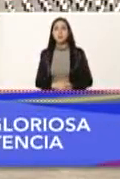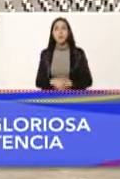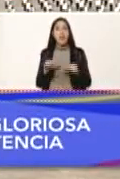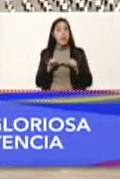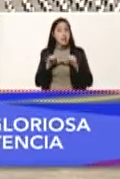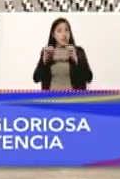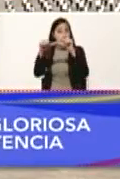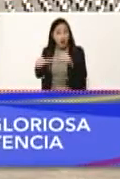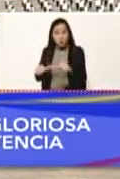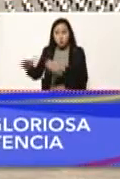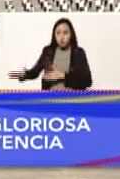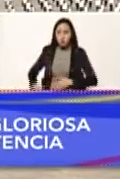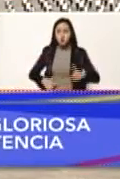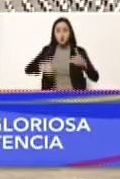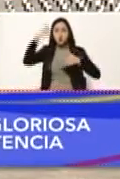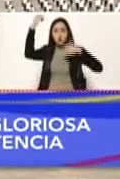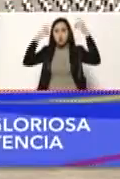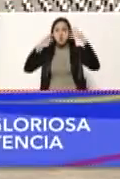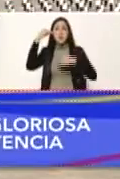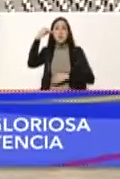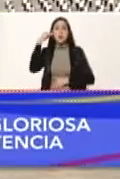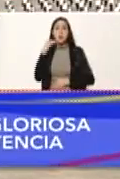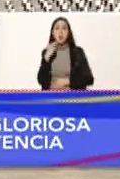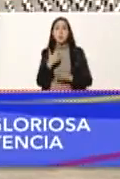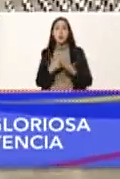Seguimos en el camino de Chávez y de Bolívar.